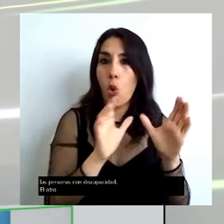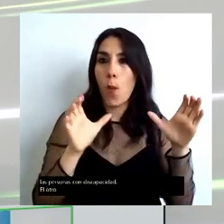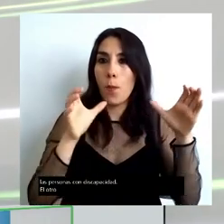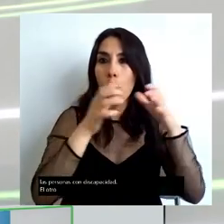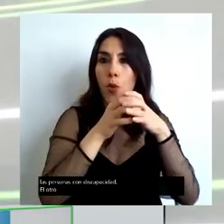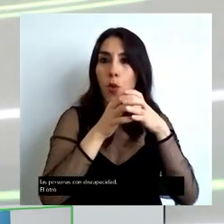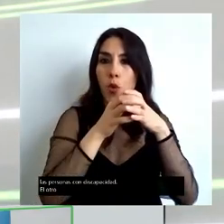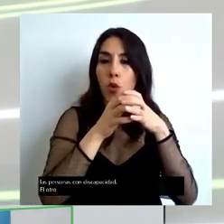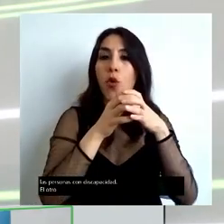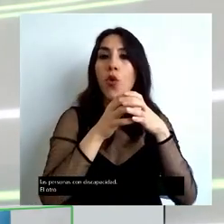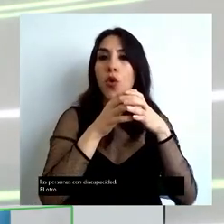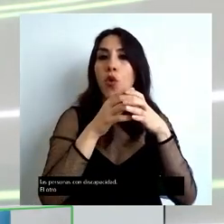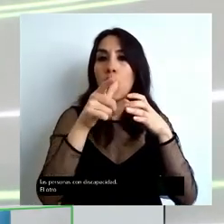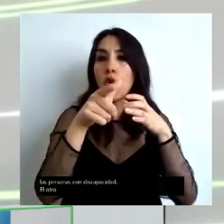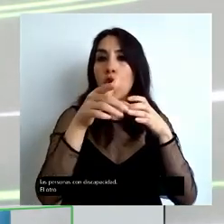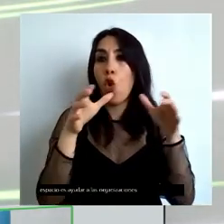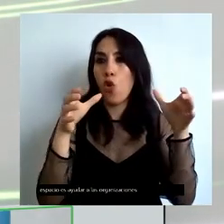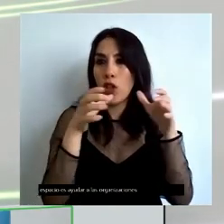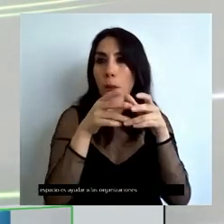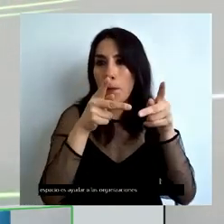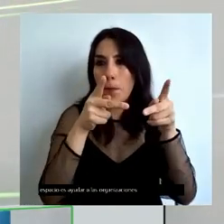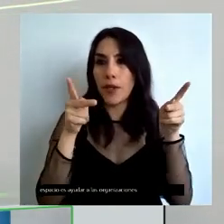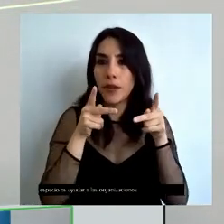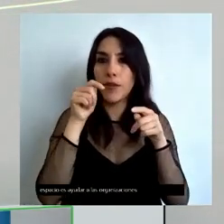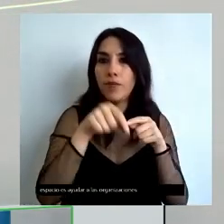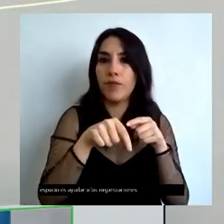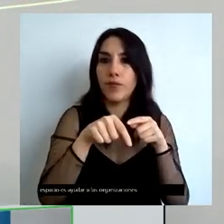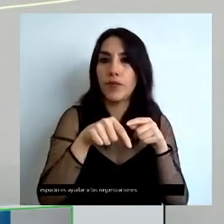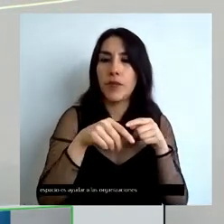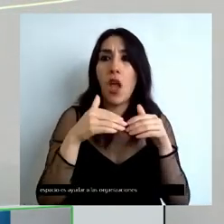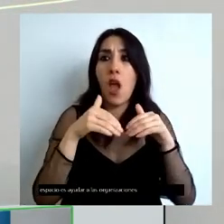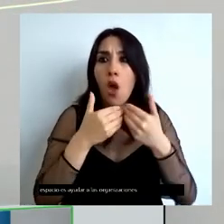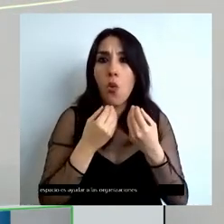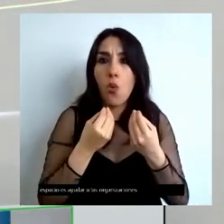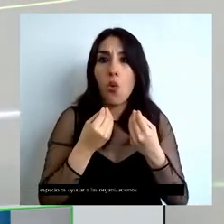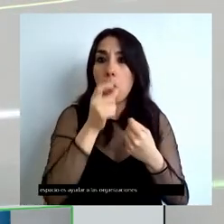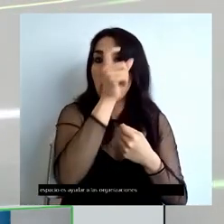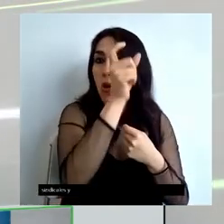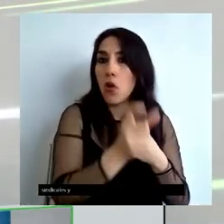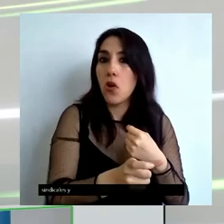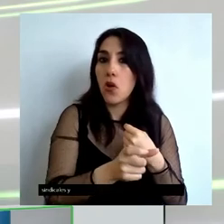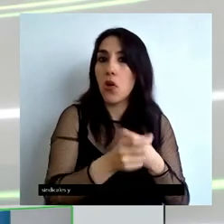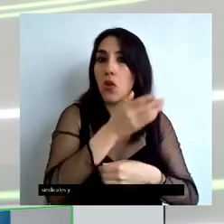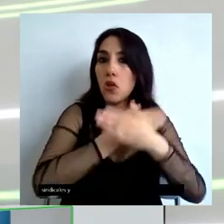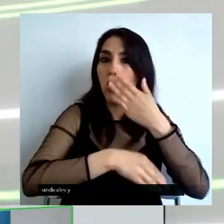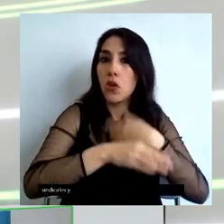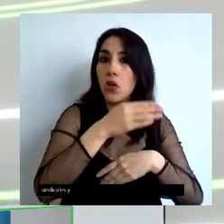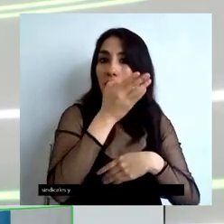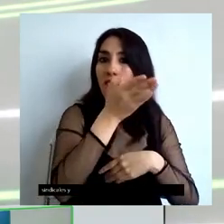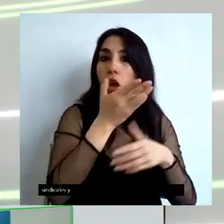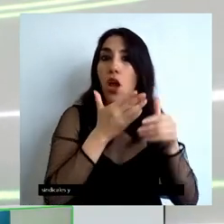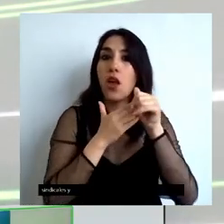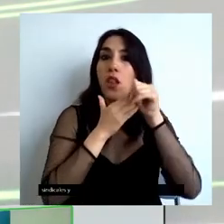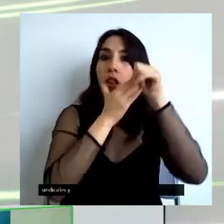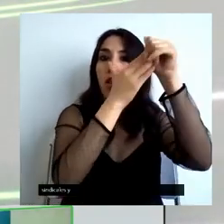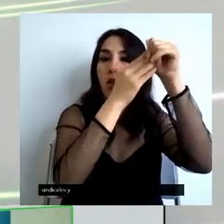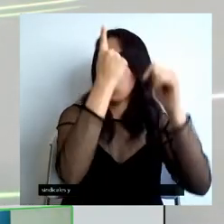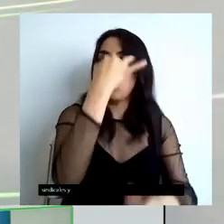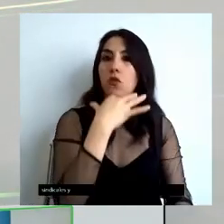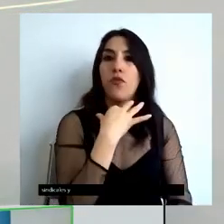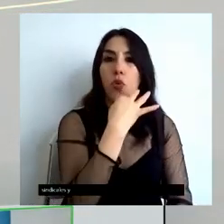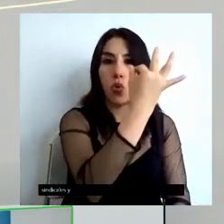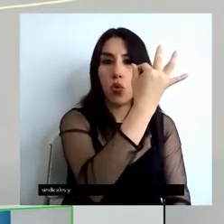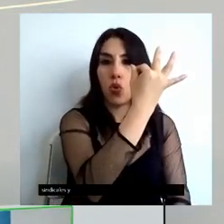discapacidad estén en el liderazgo y en los órganos directivos, en los órganos deliberativos de las